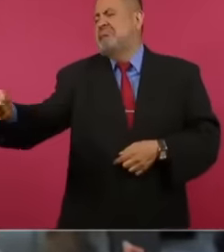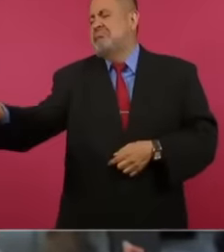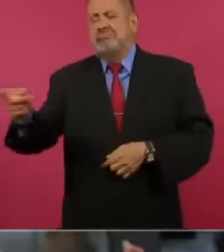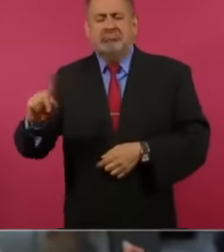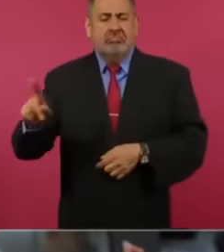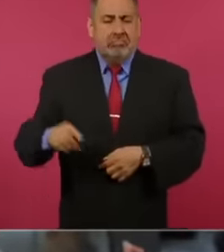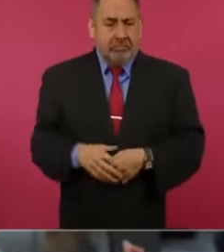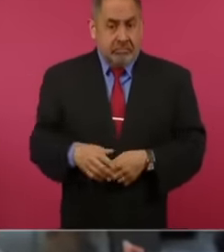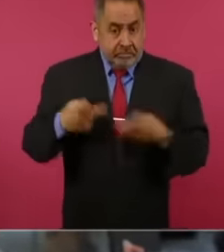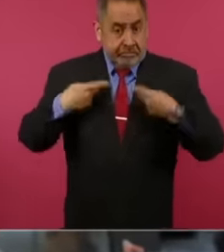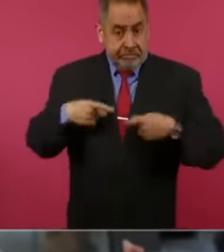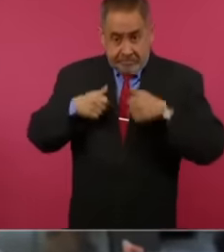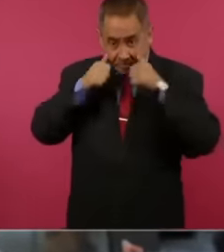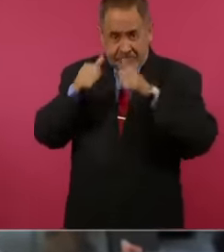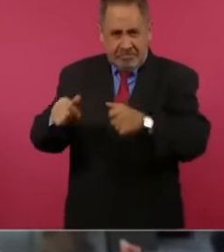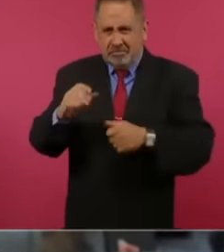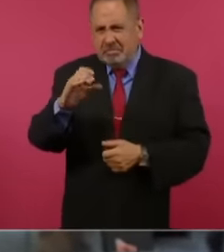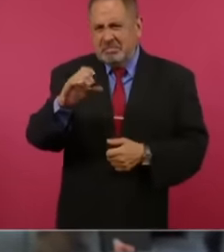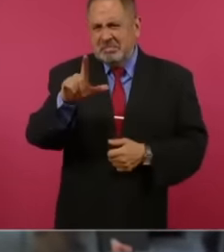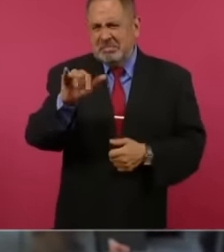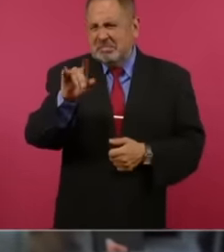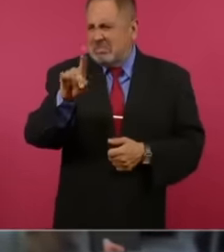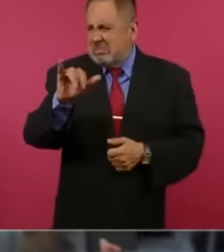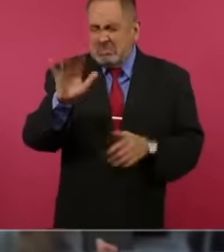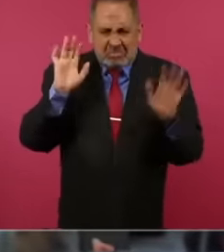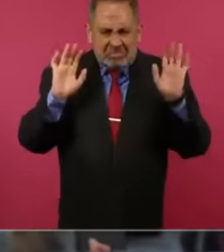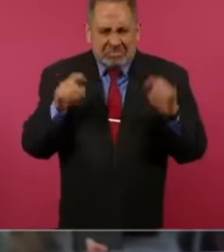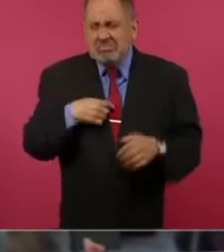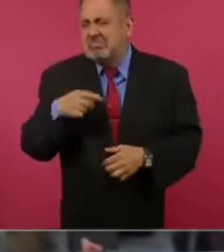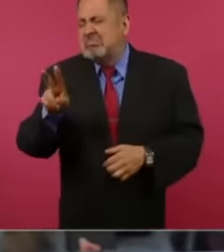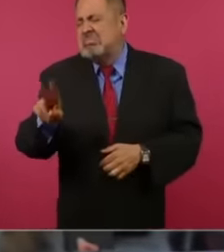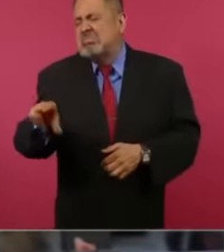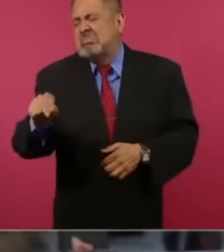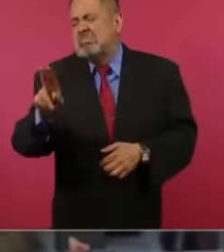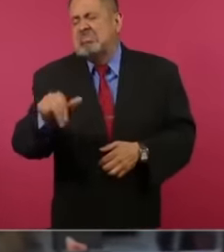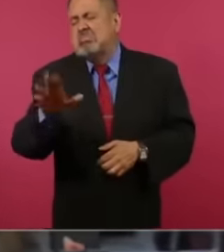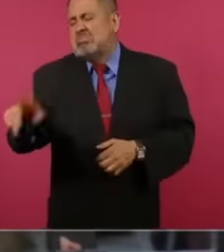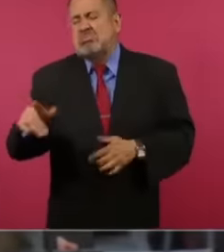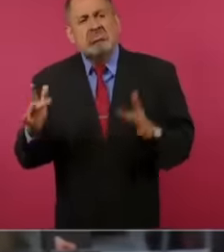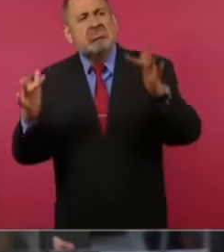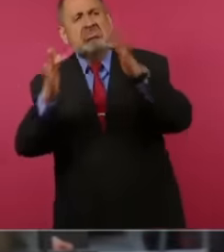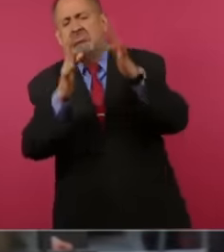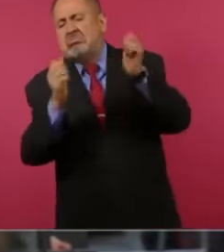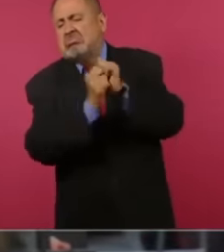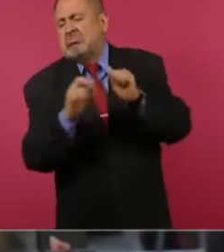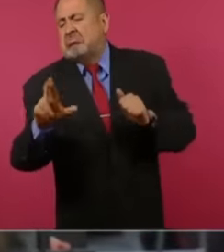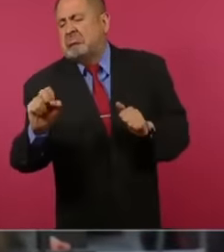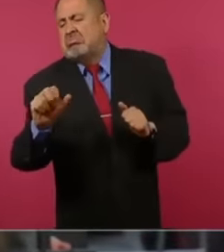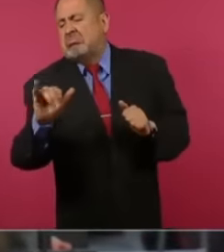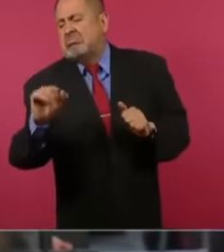la persona que los atendió, una tal Claudia, les dijo: nunca van a llegar a Rosa Isela.